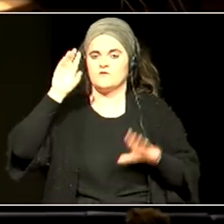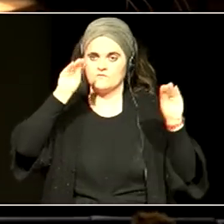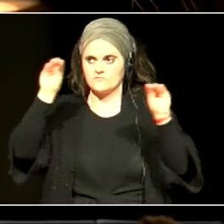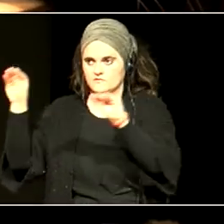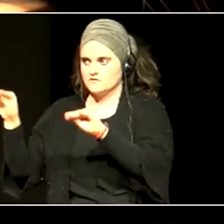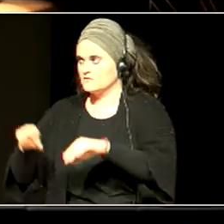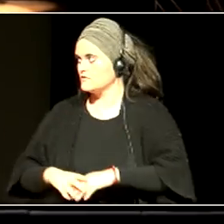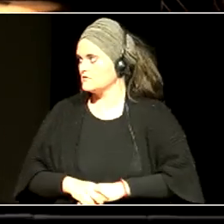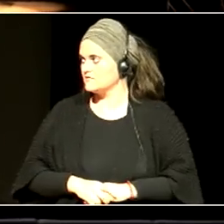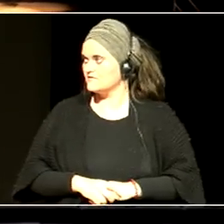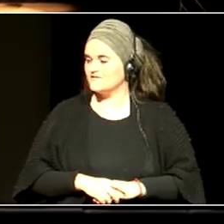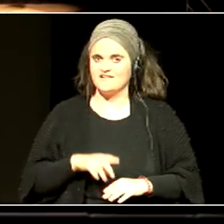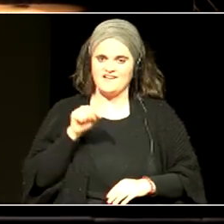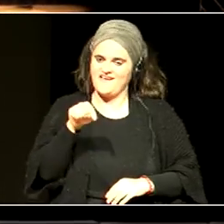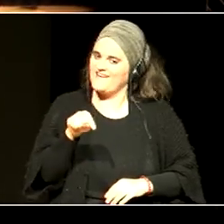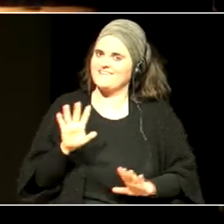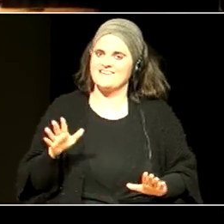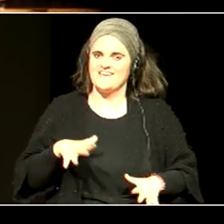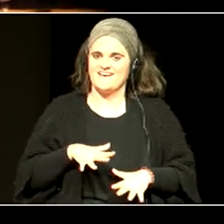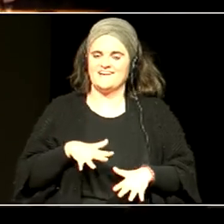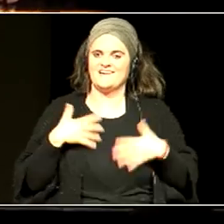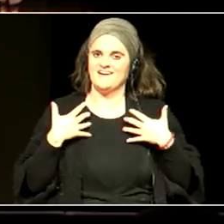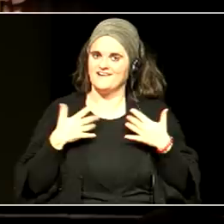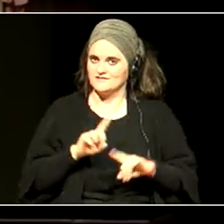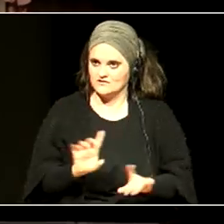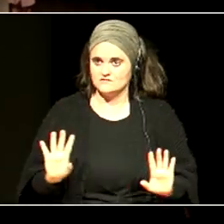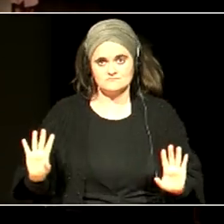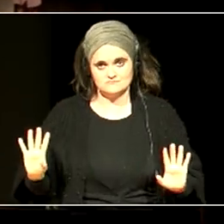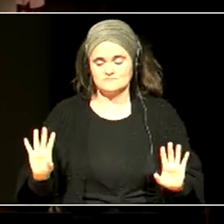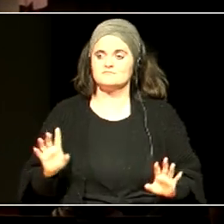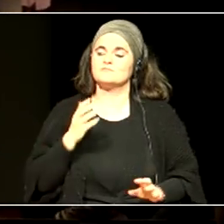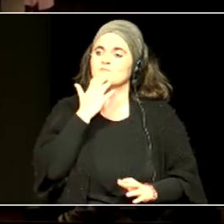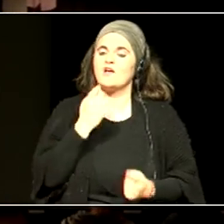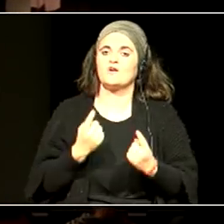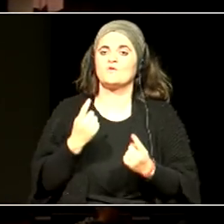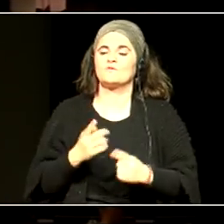irun aquí ya no hay tanta gracia eh porque